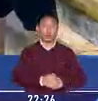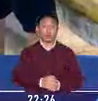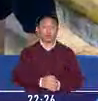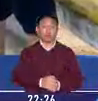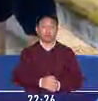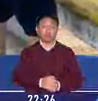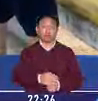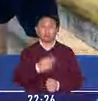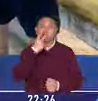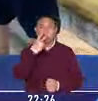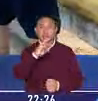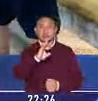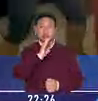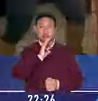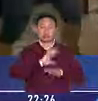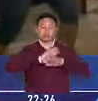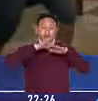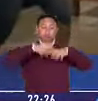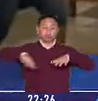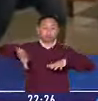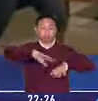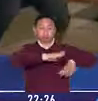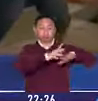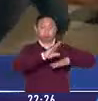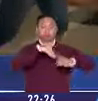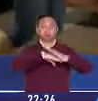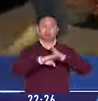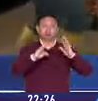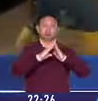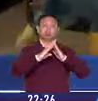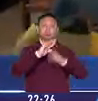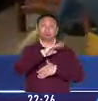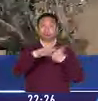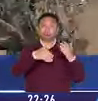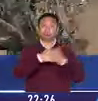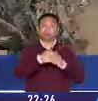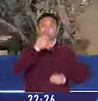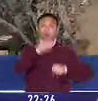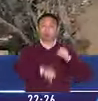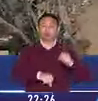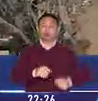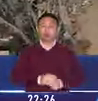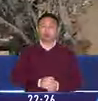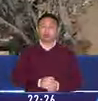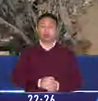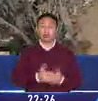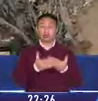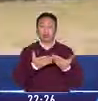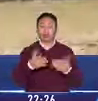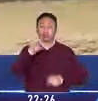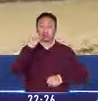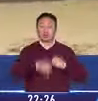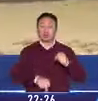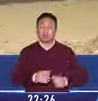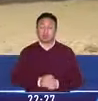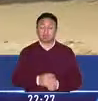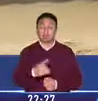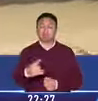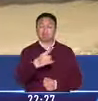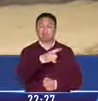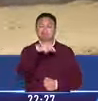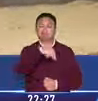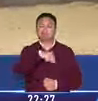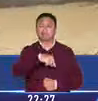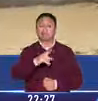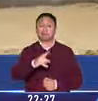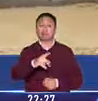vieron cómo el agua, lodo y piedra se metían en sus casas, dañando los enseres y destruyendo parte de la infraestructura. Asimismo, socavó las